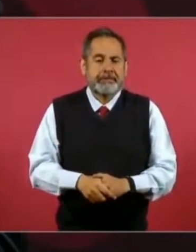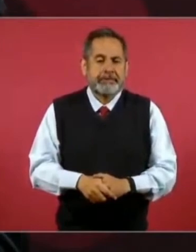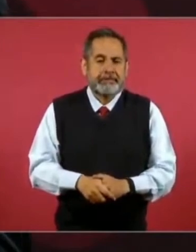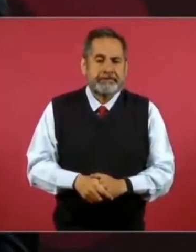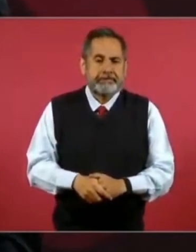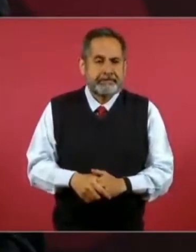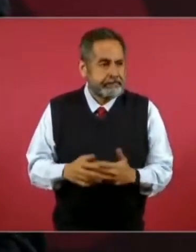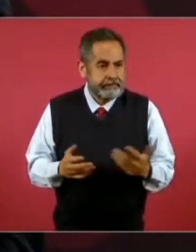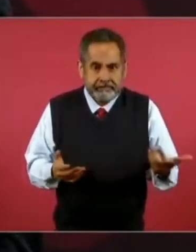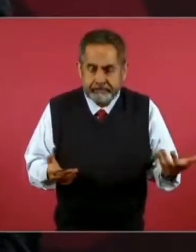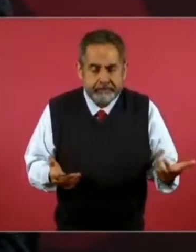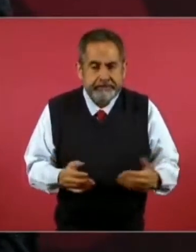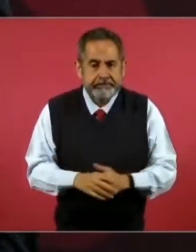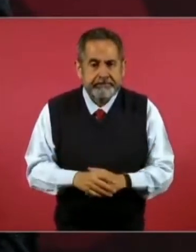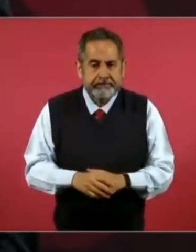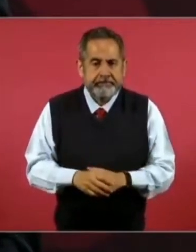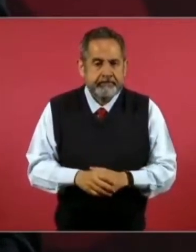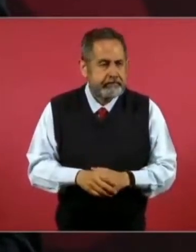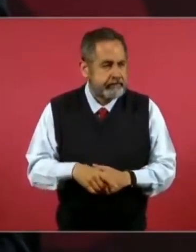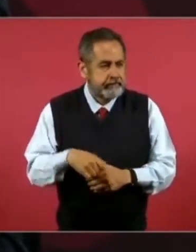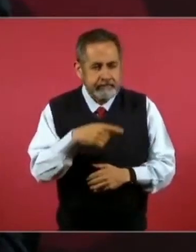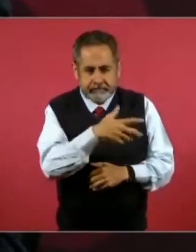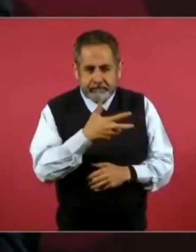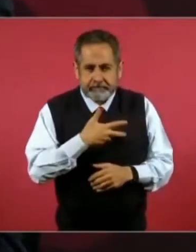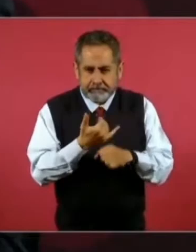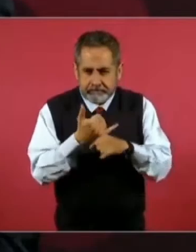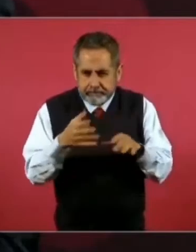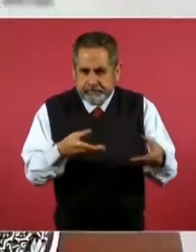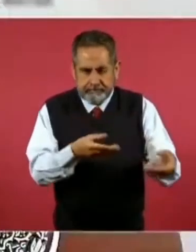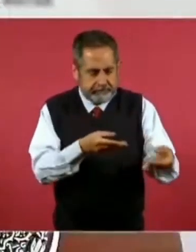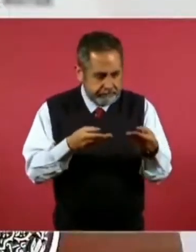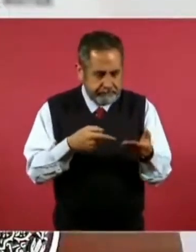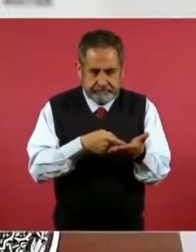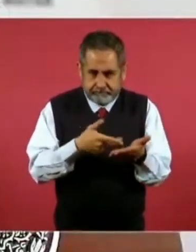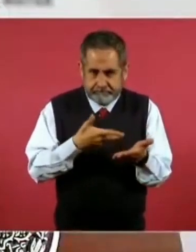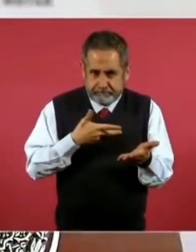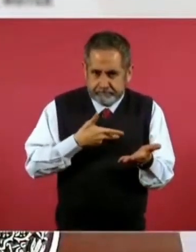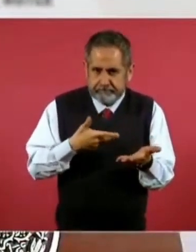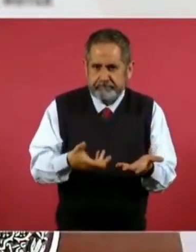Si teniendo esa información,